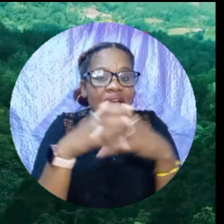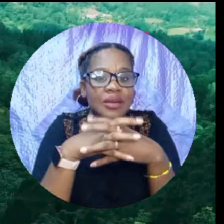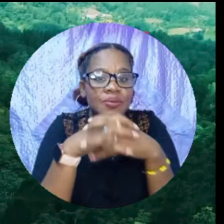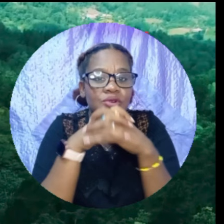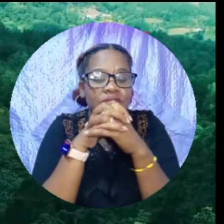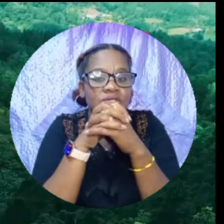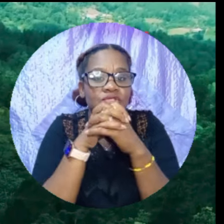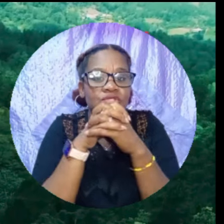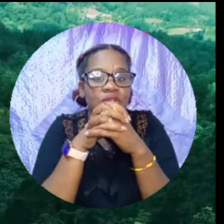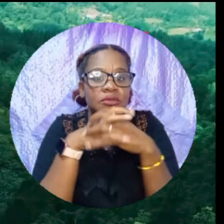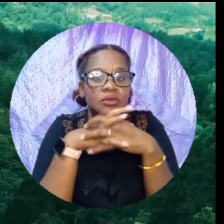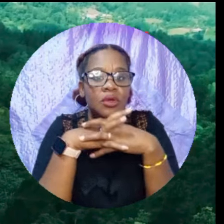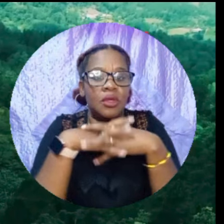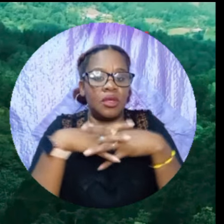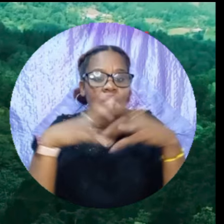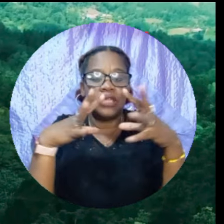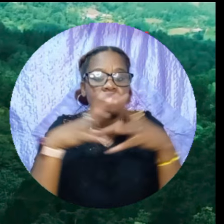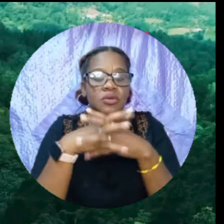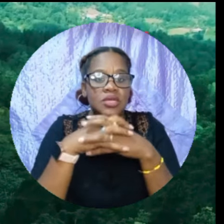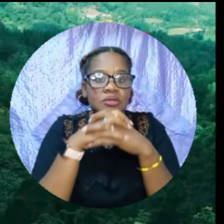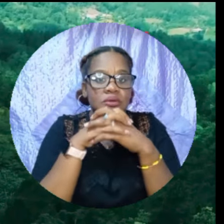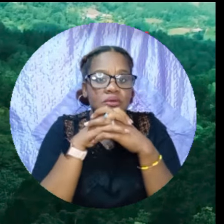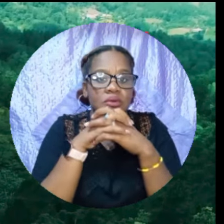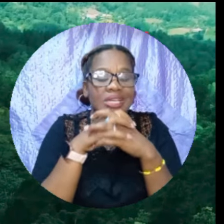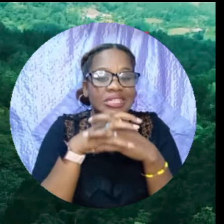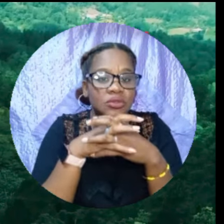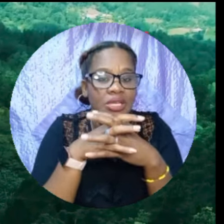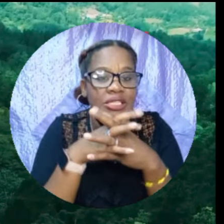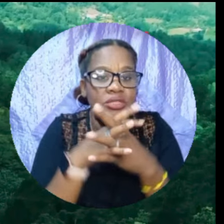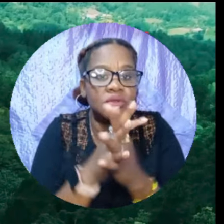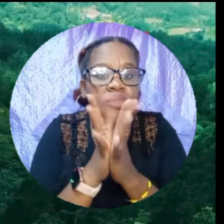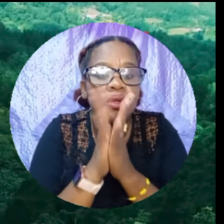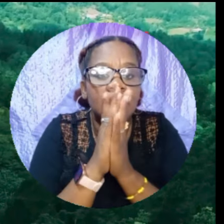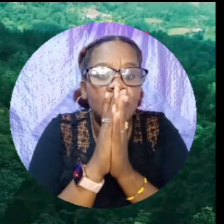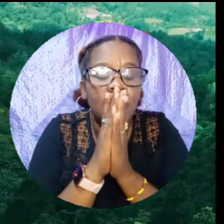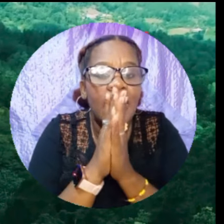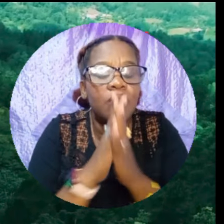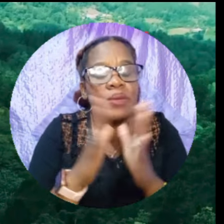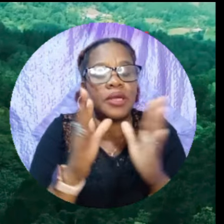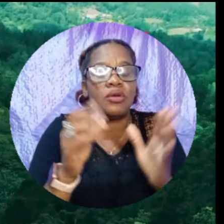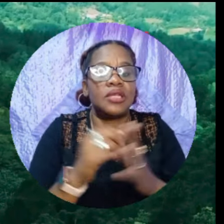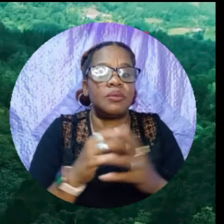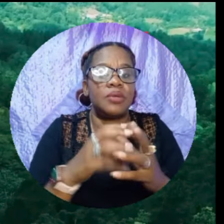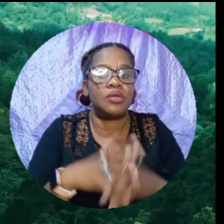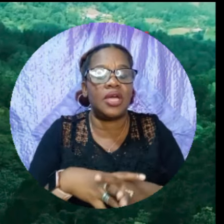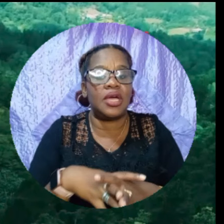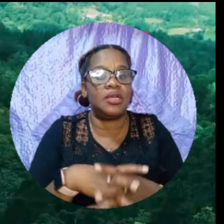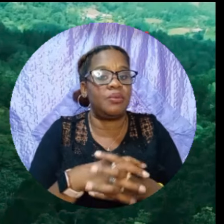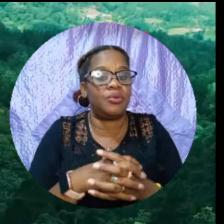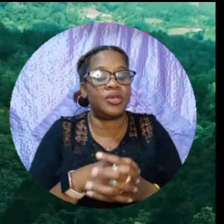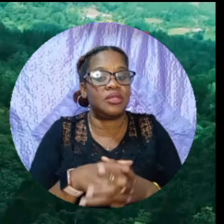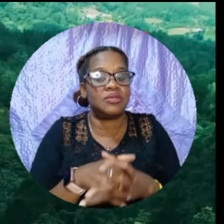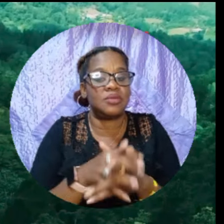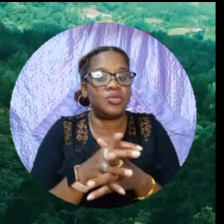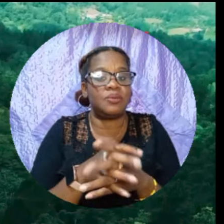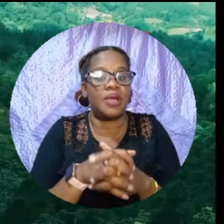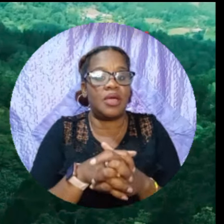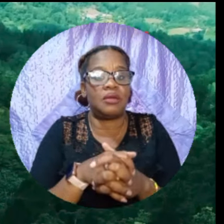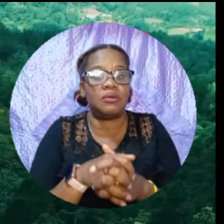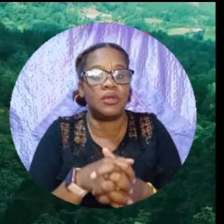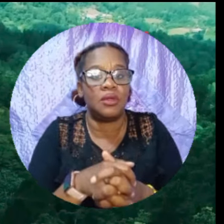de árboles, Dios santo. Qué lindo se ve eso. Qué lindo, qué lindo. Wow, me imagino que las temperaturas ahí tampoco es que deben